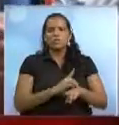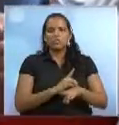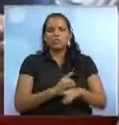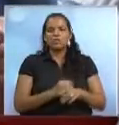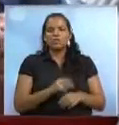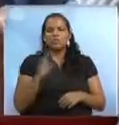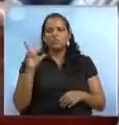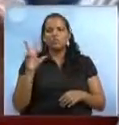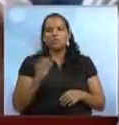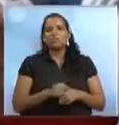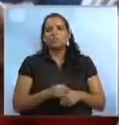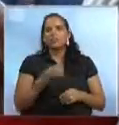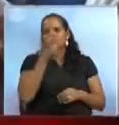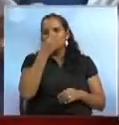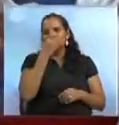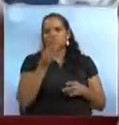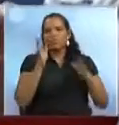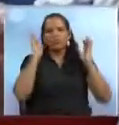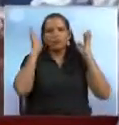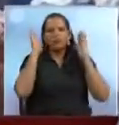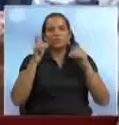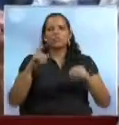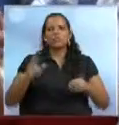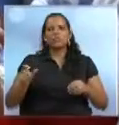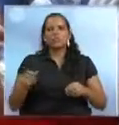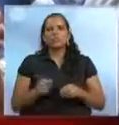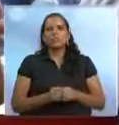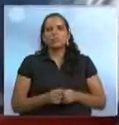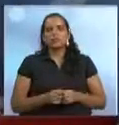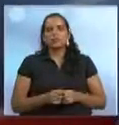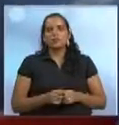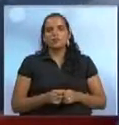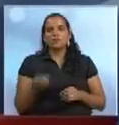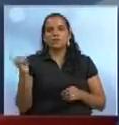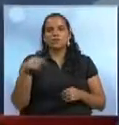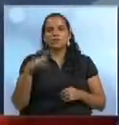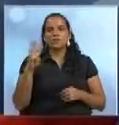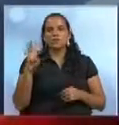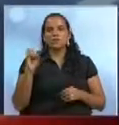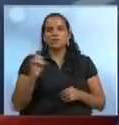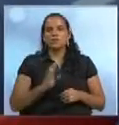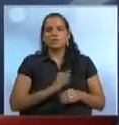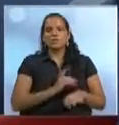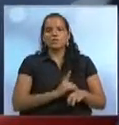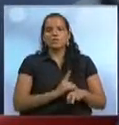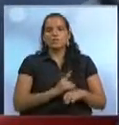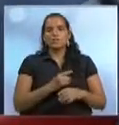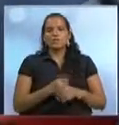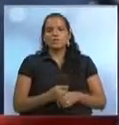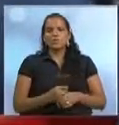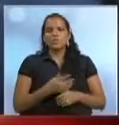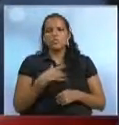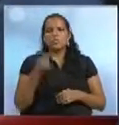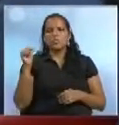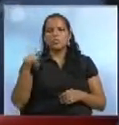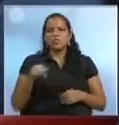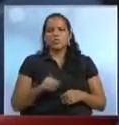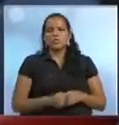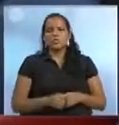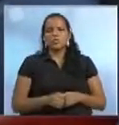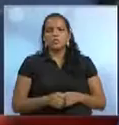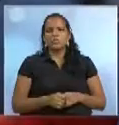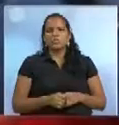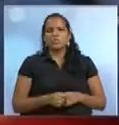tenemos 3 médicos, medicamento para atender a la gente aquí de la provincia. Han venido con 40 profesionales, ellos van a estar aquí